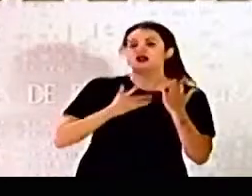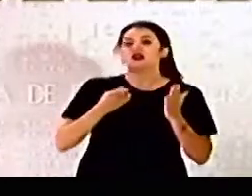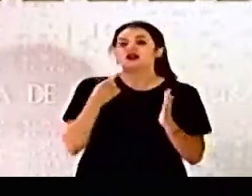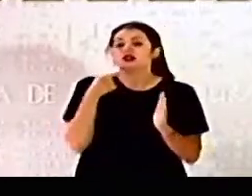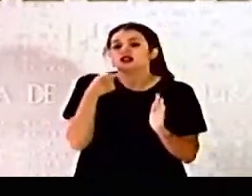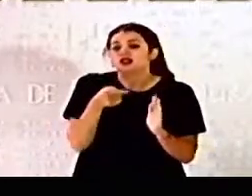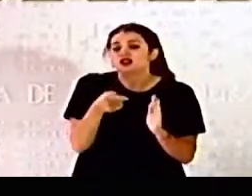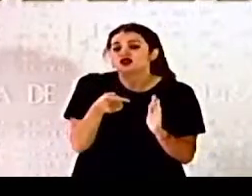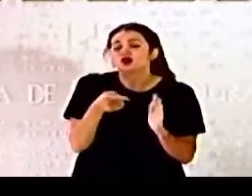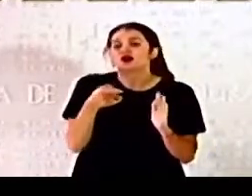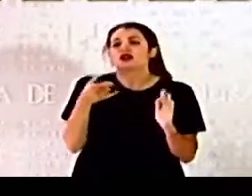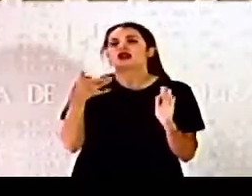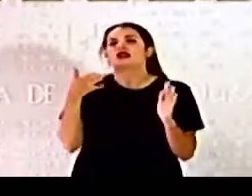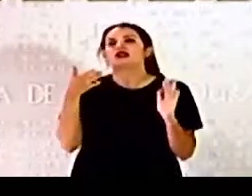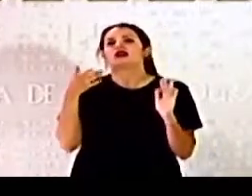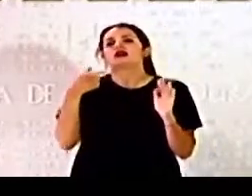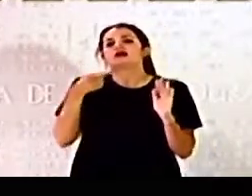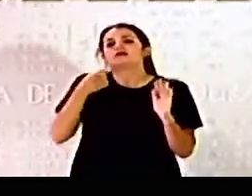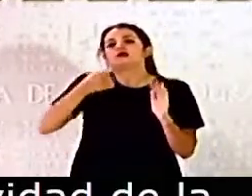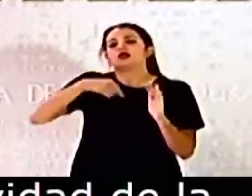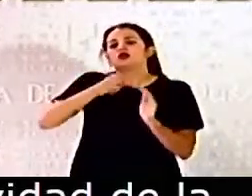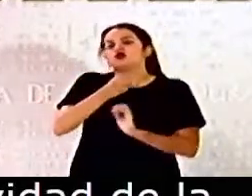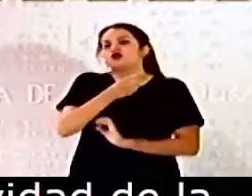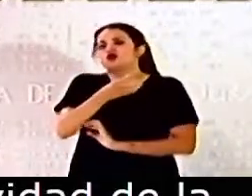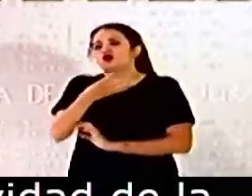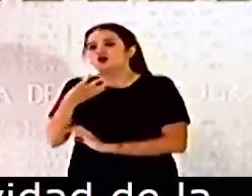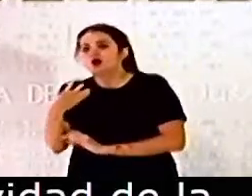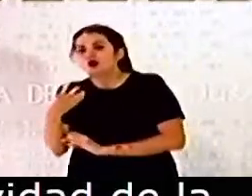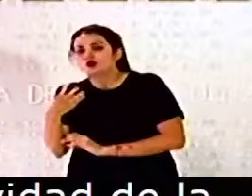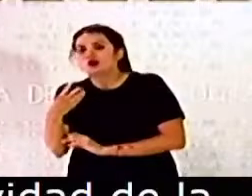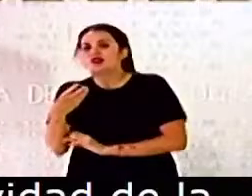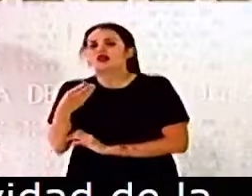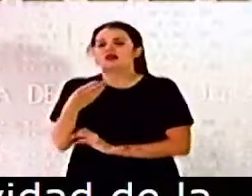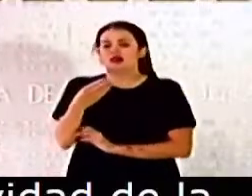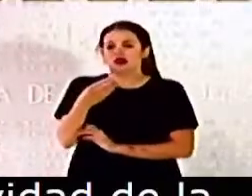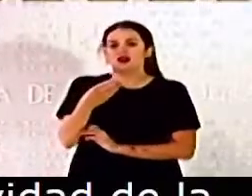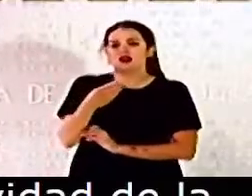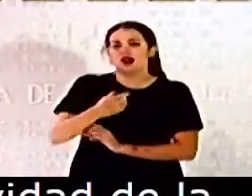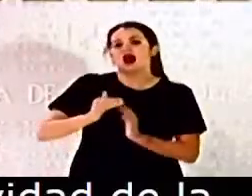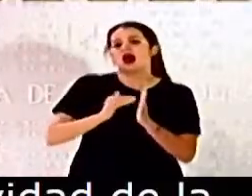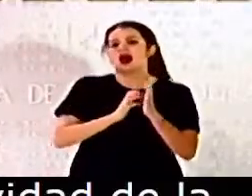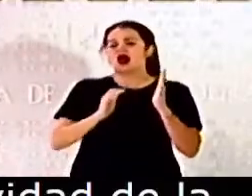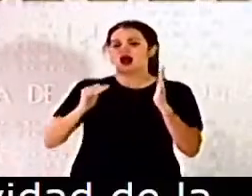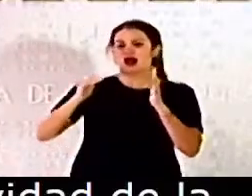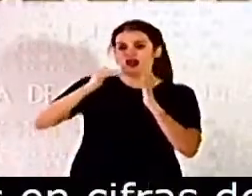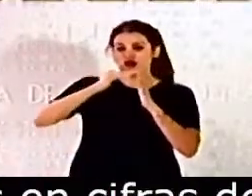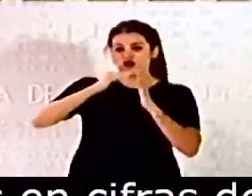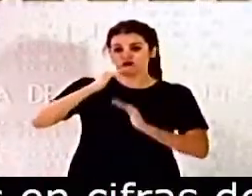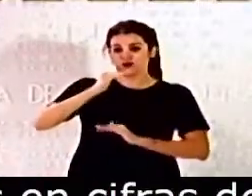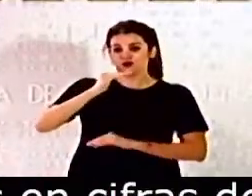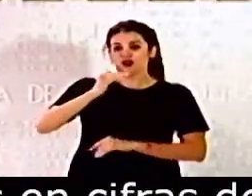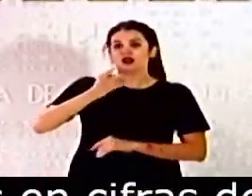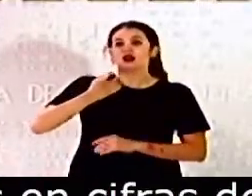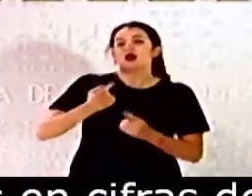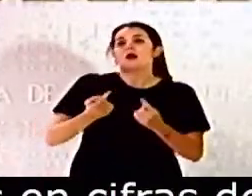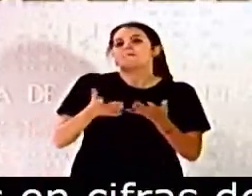estamos en unas cifras de positividad altas, Si estamos en una cifra de positividad alta, estamos en una cifra de